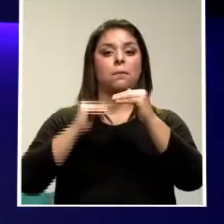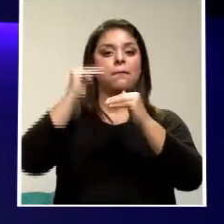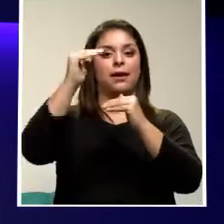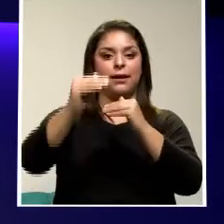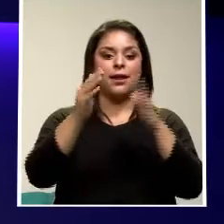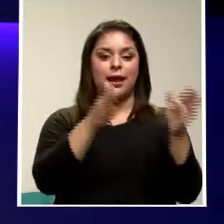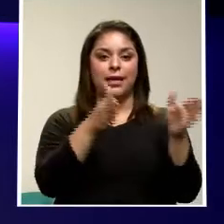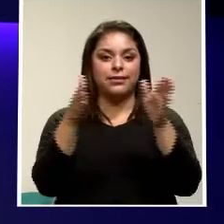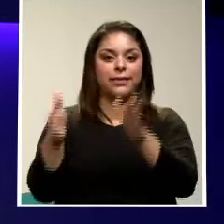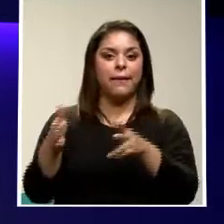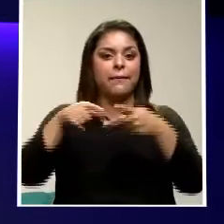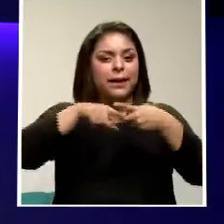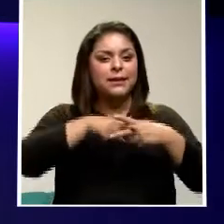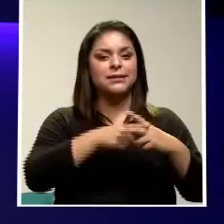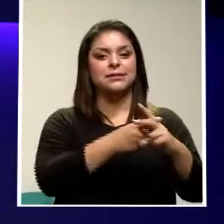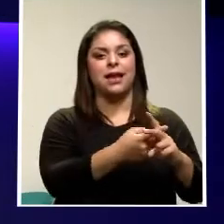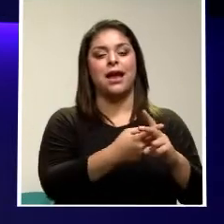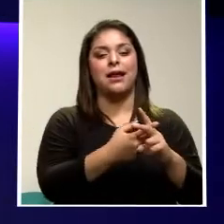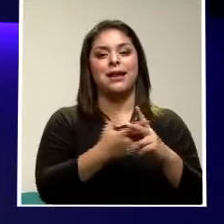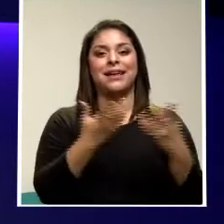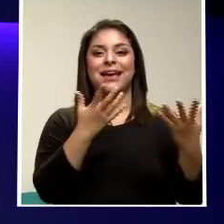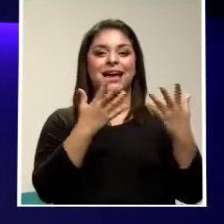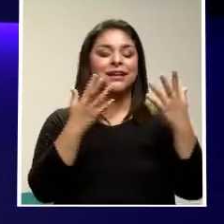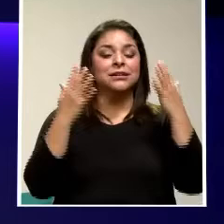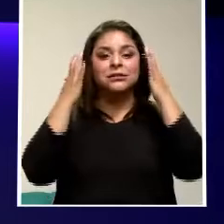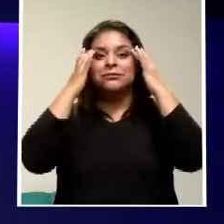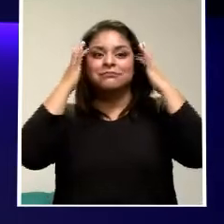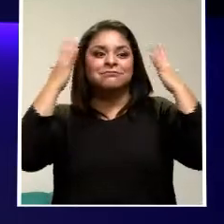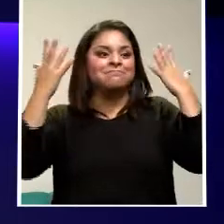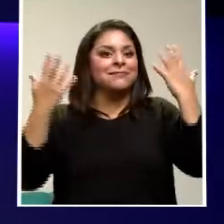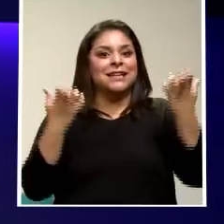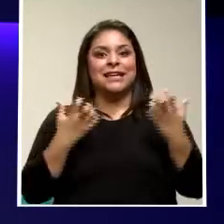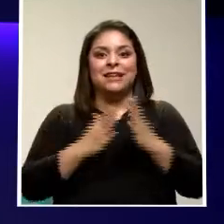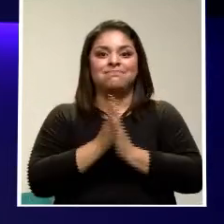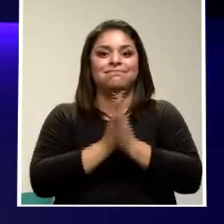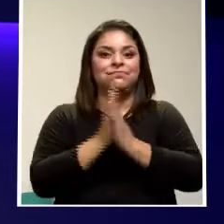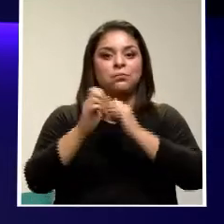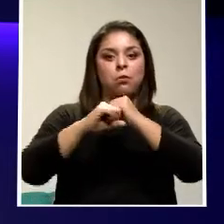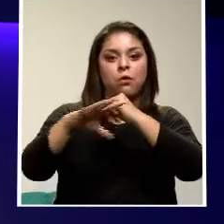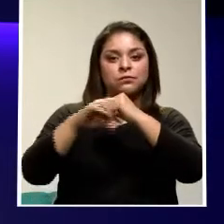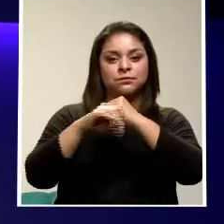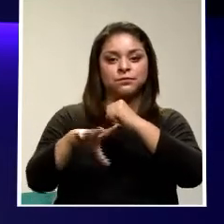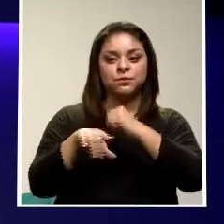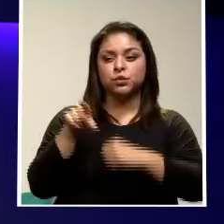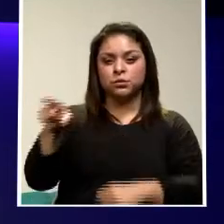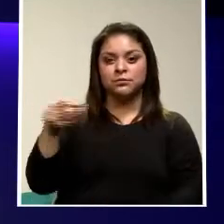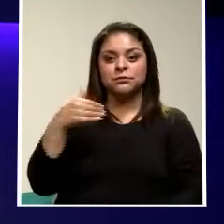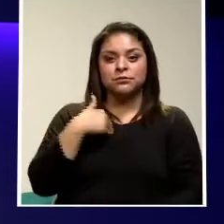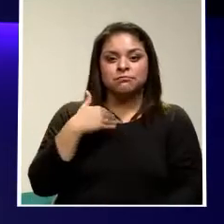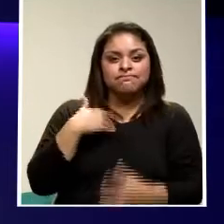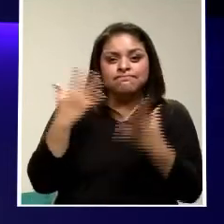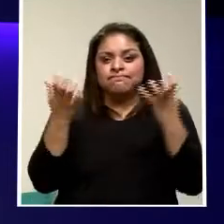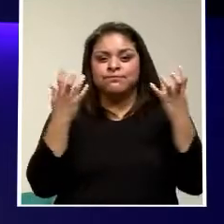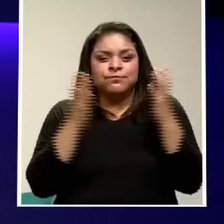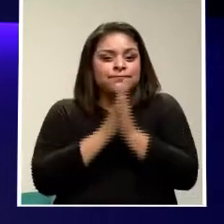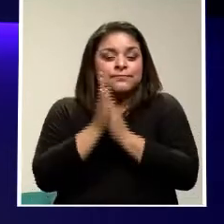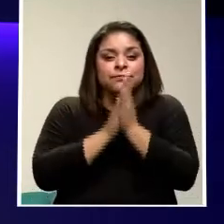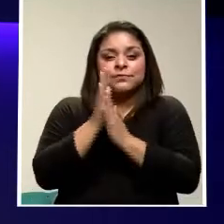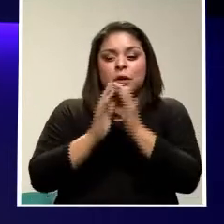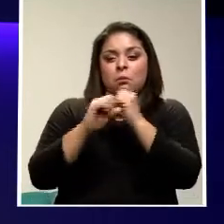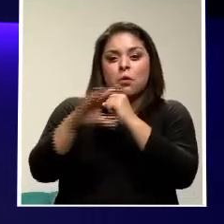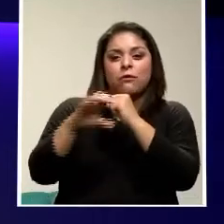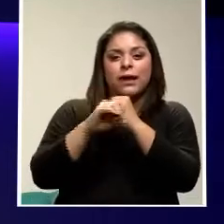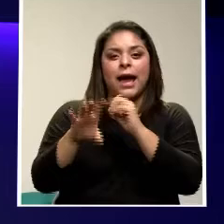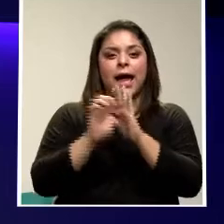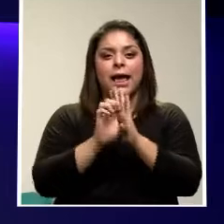etapa iniciática en donde está la desesperación por publicar. ¿Tuviste esa pasión por publicar, esa desesperación